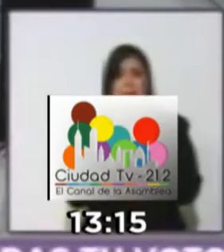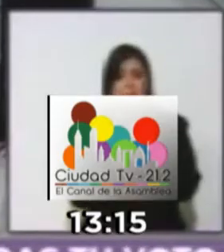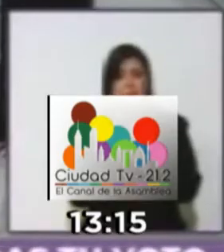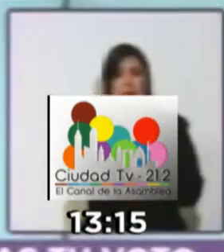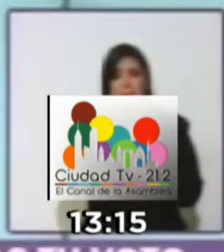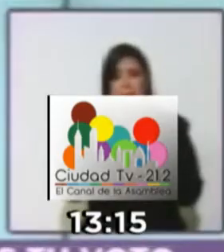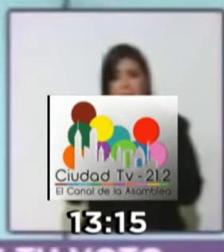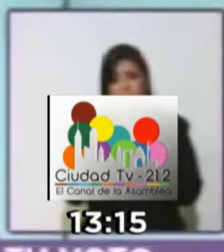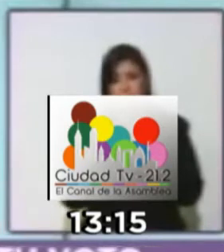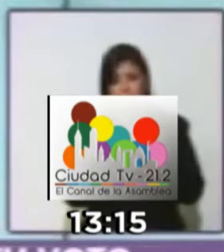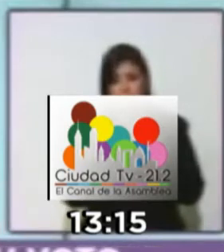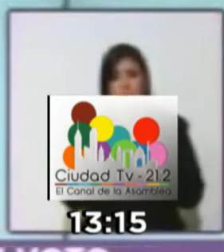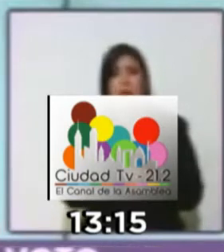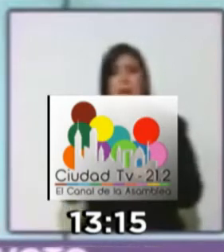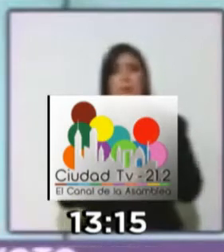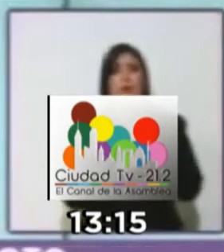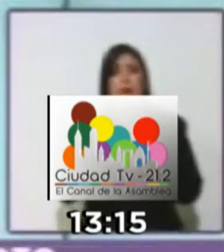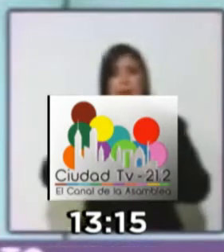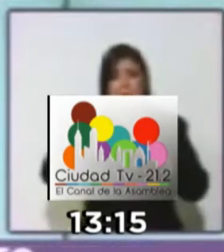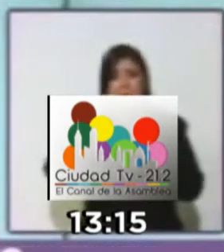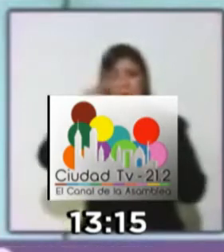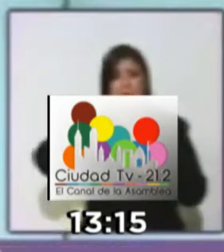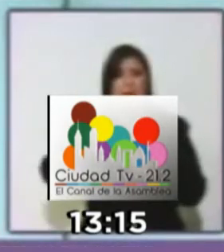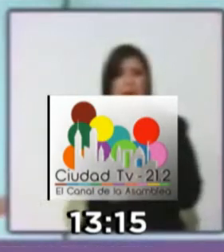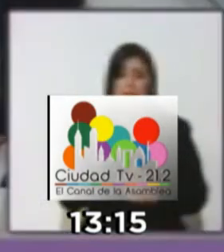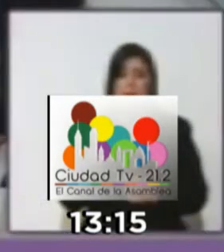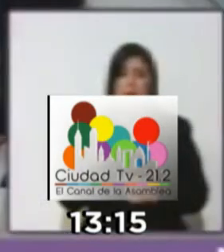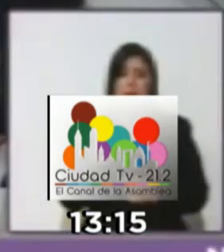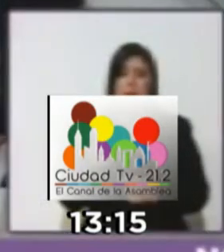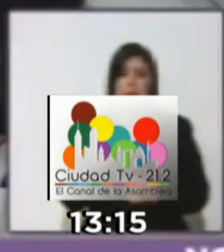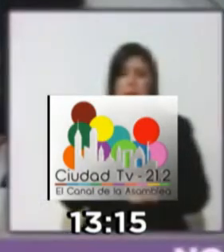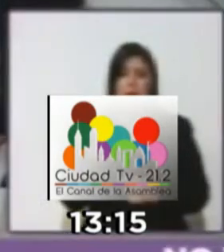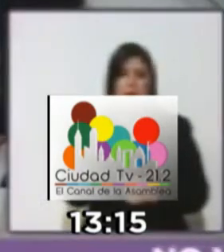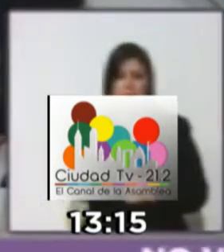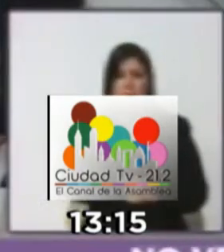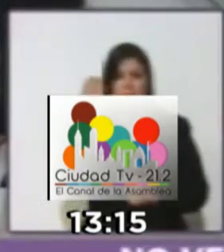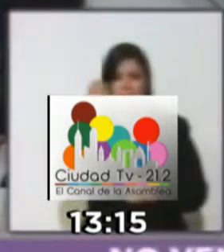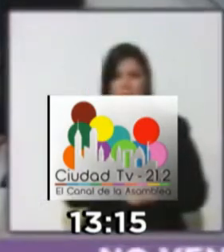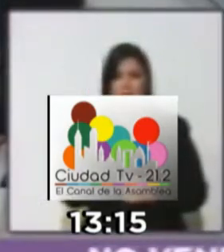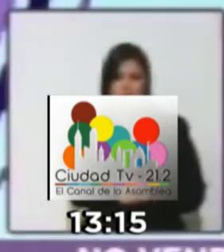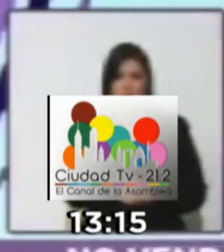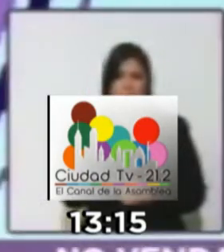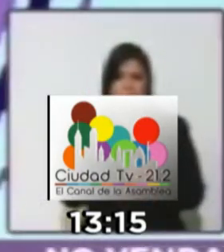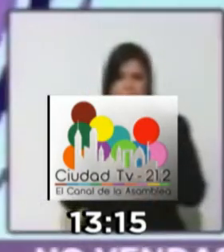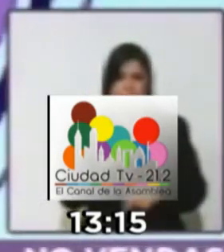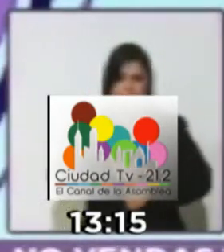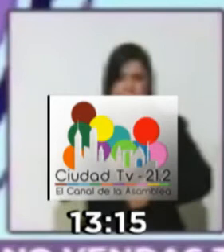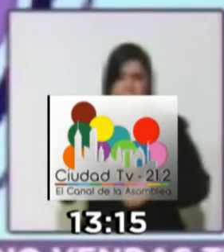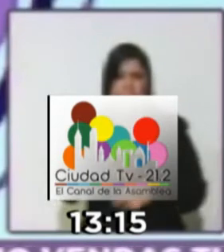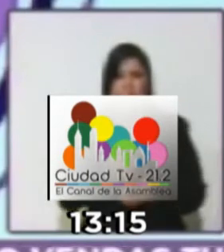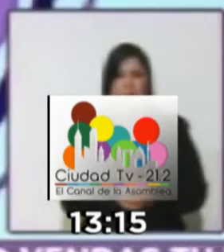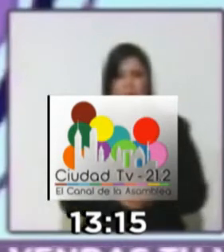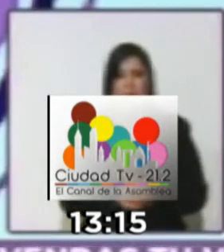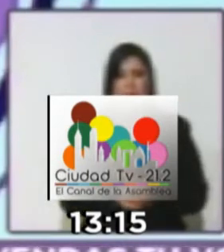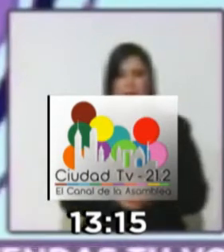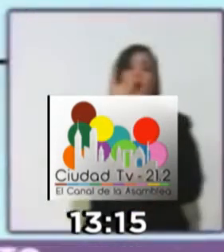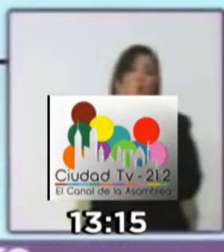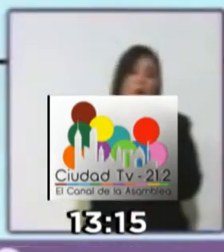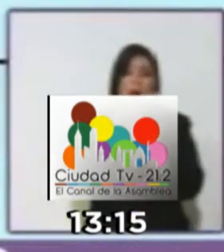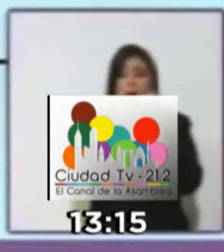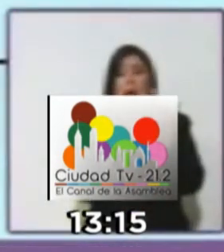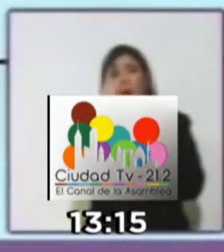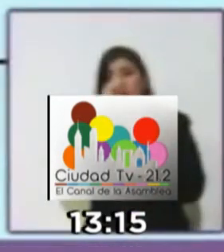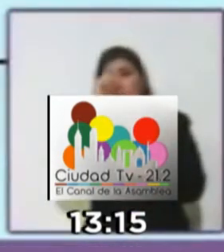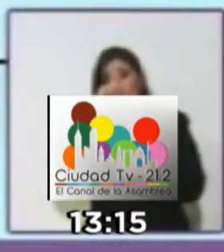y en contra de temas como la construcción del nuevo aeropuerto internacional, el segundo piso de la ciudad y los recursos destinados a la ampliación del